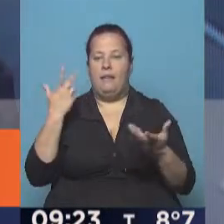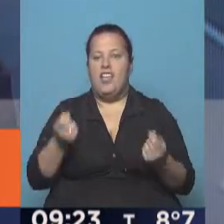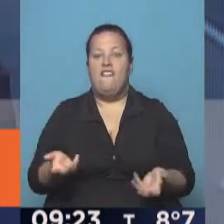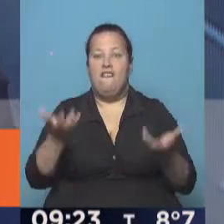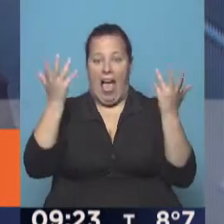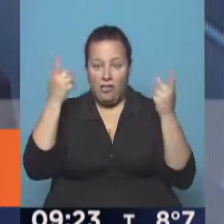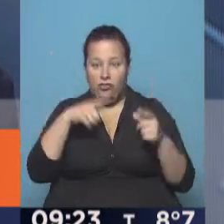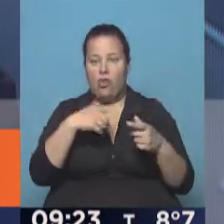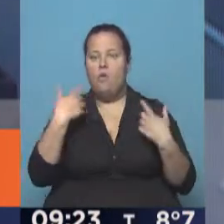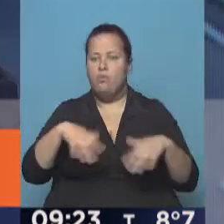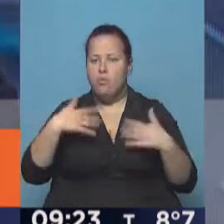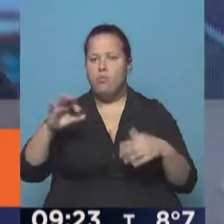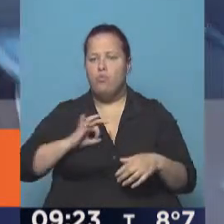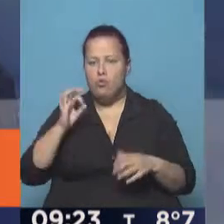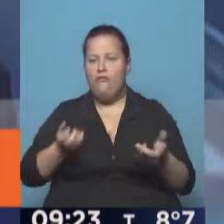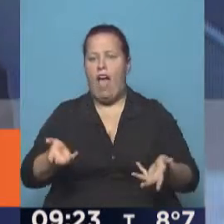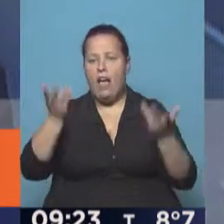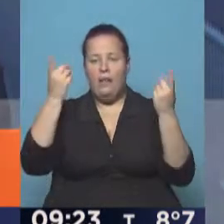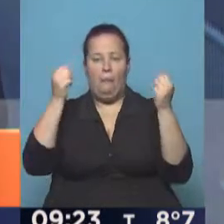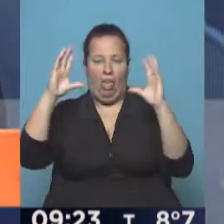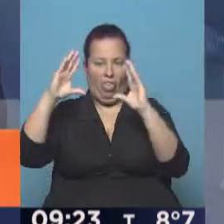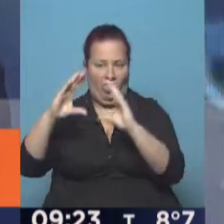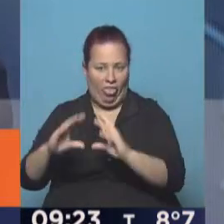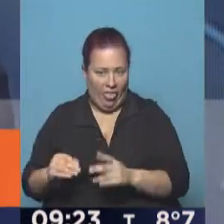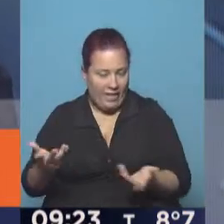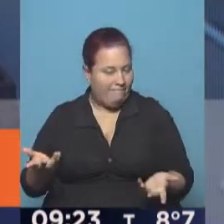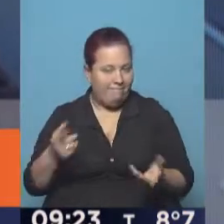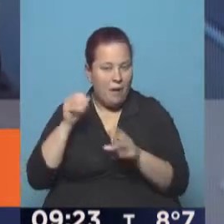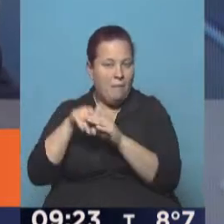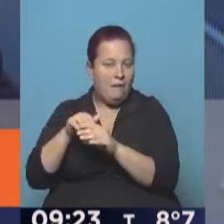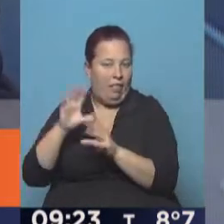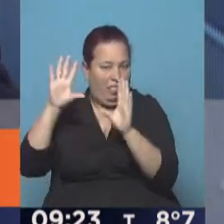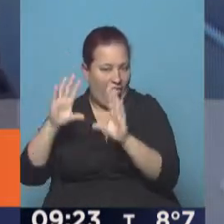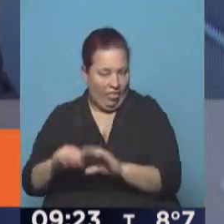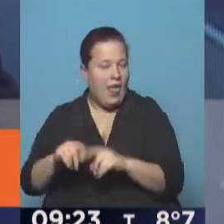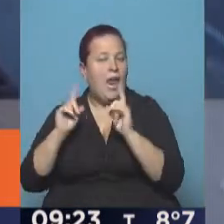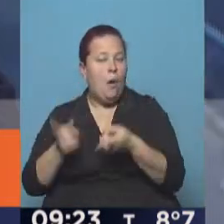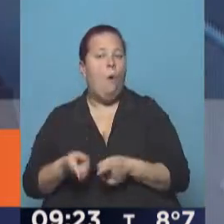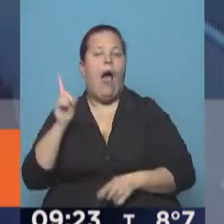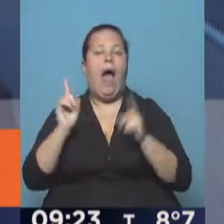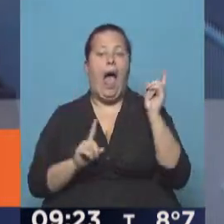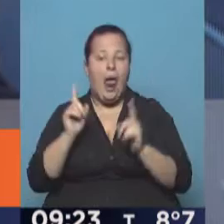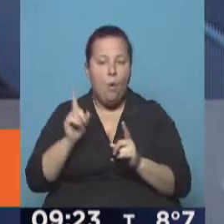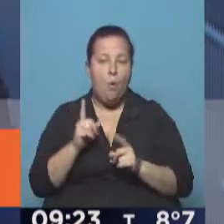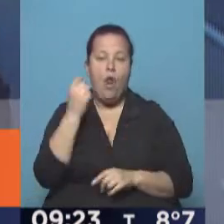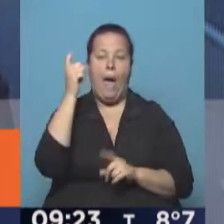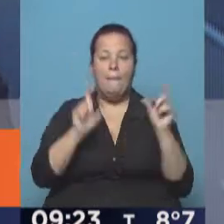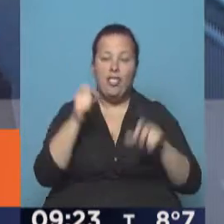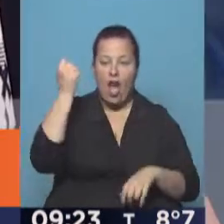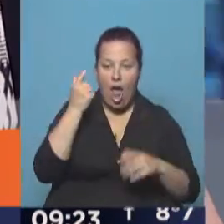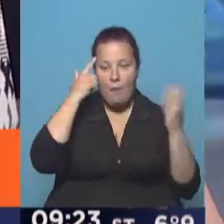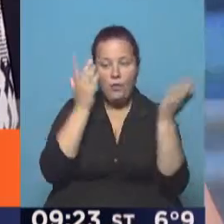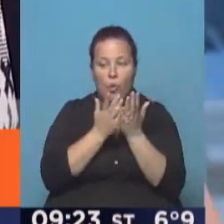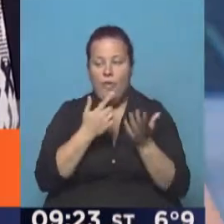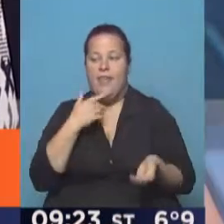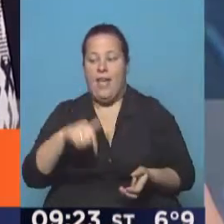inflación que fue muy grande en todos estos años, así que se fue deteriorando muchísimo esos recursos. Inclusive algunos economistas que hicieron la evaluación